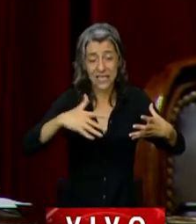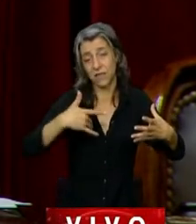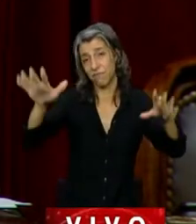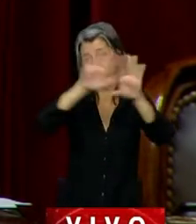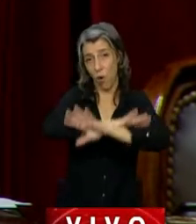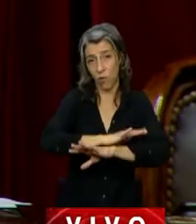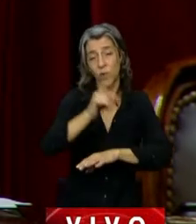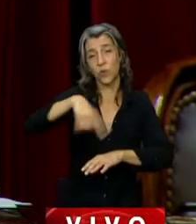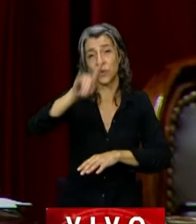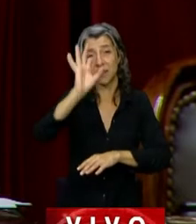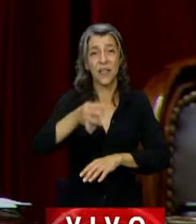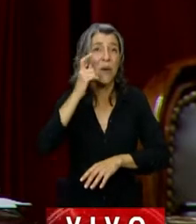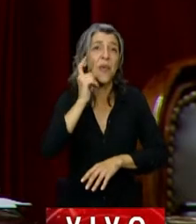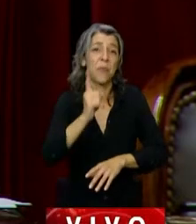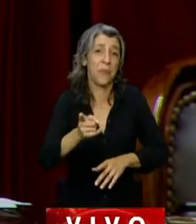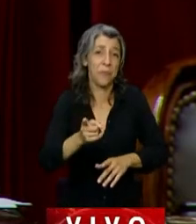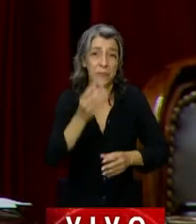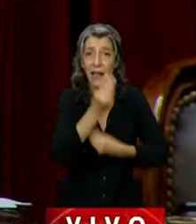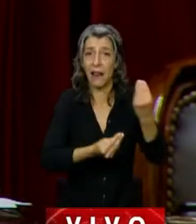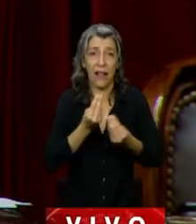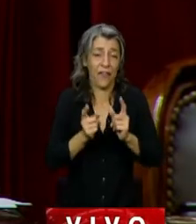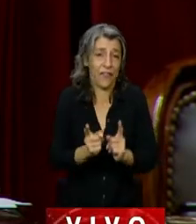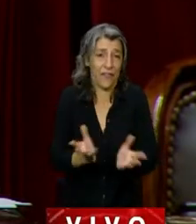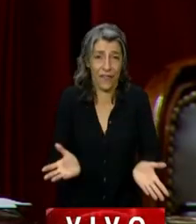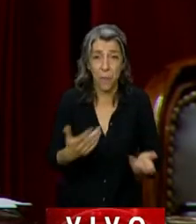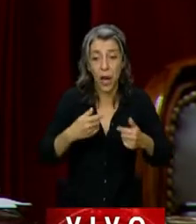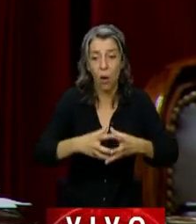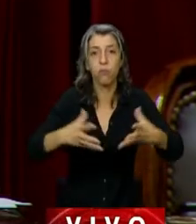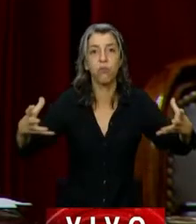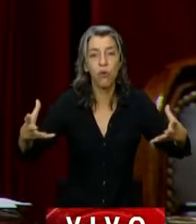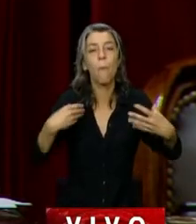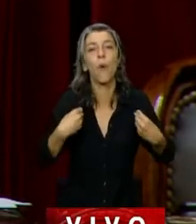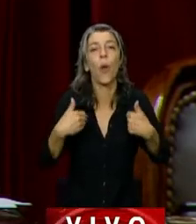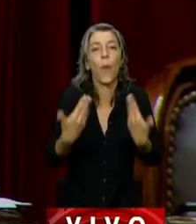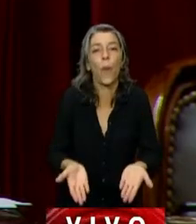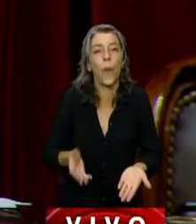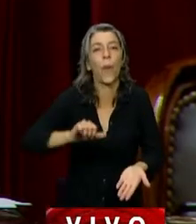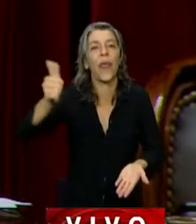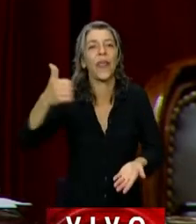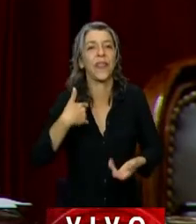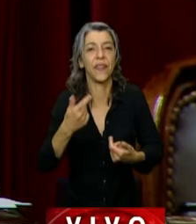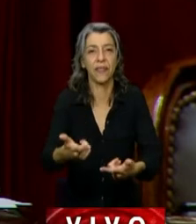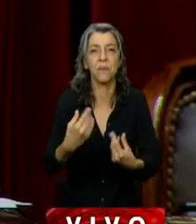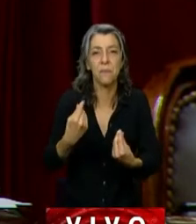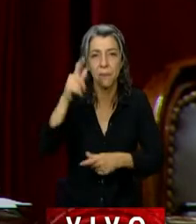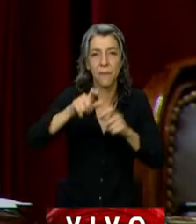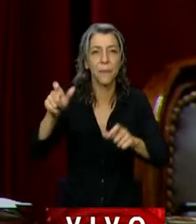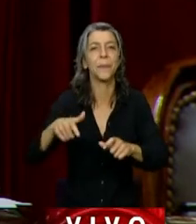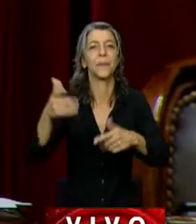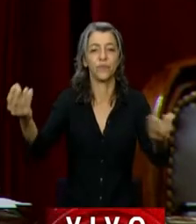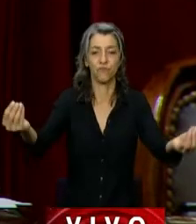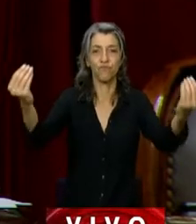también es Jujuy y es Tierra del Fuego. Tierra del Fuego necesita condiciones, ventajas comparativas para poder